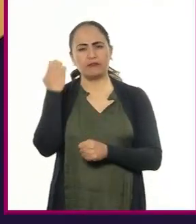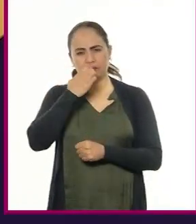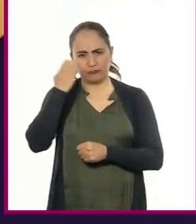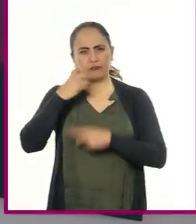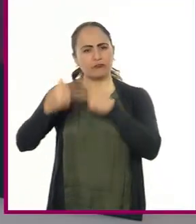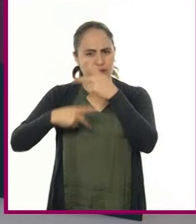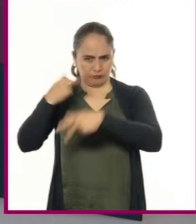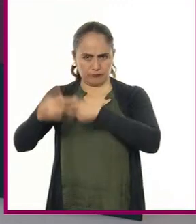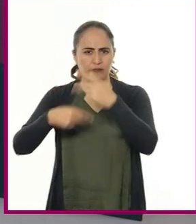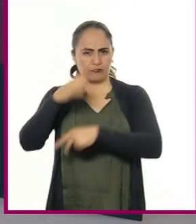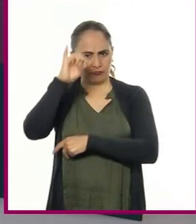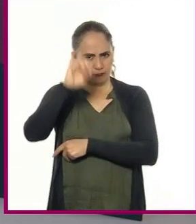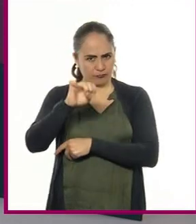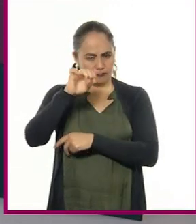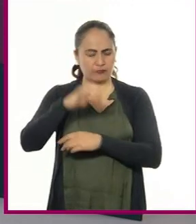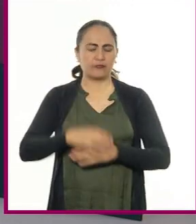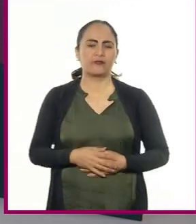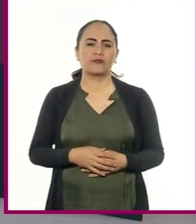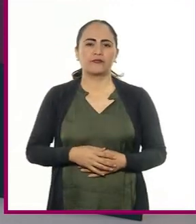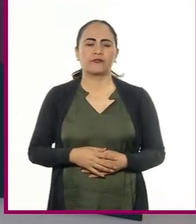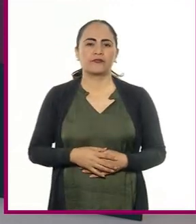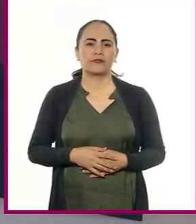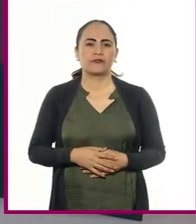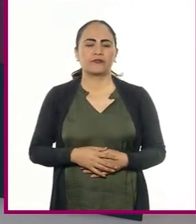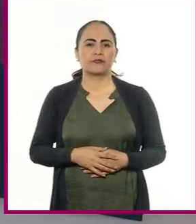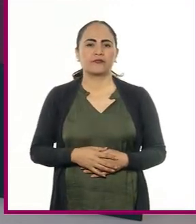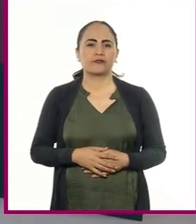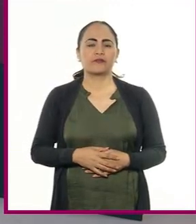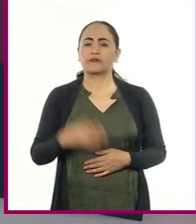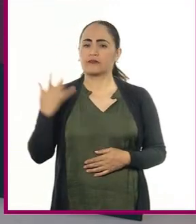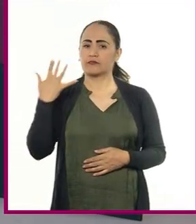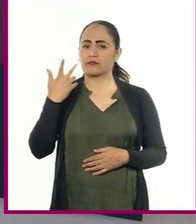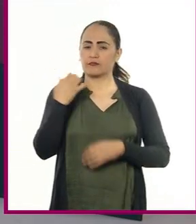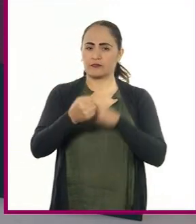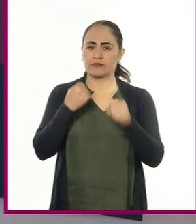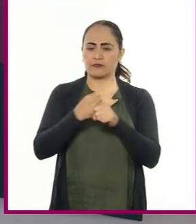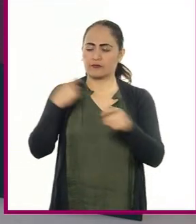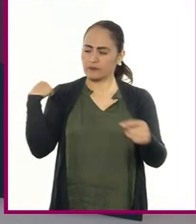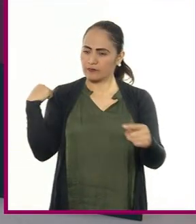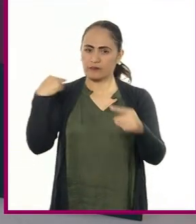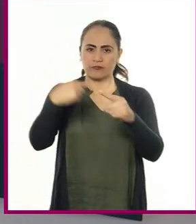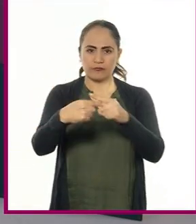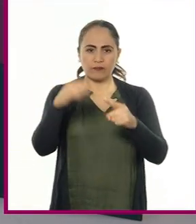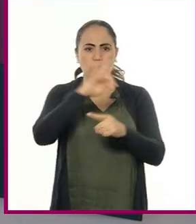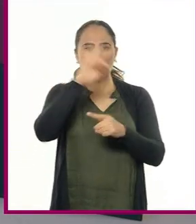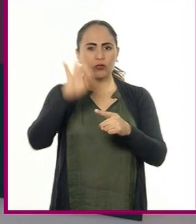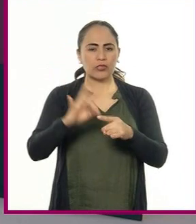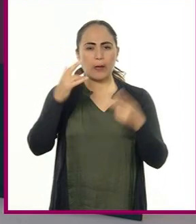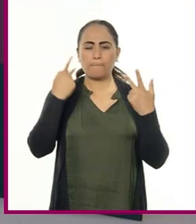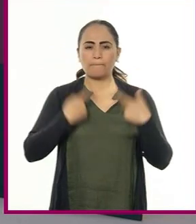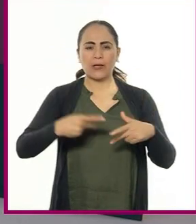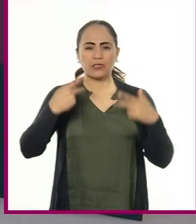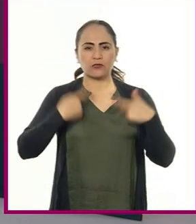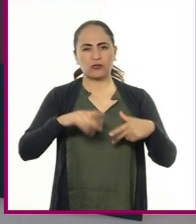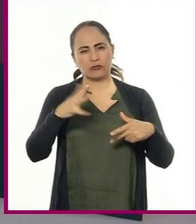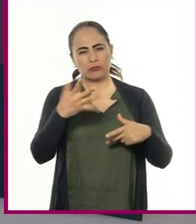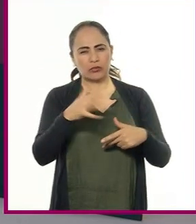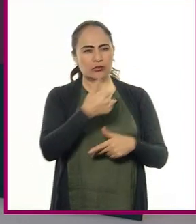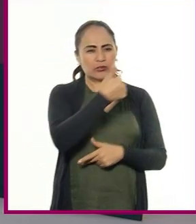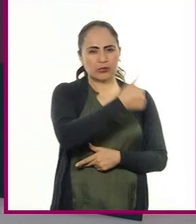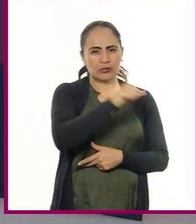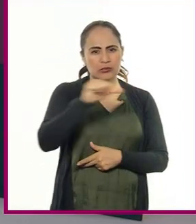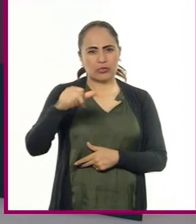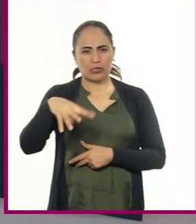escuela. Además, en los últimos 50 años, el porcentaje de personas entre 6